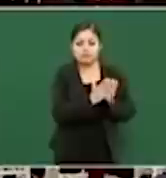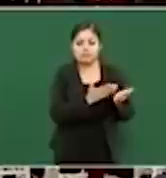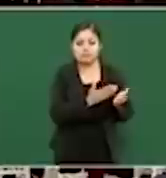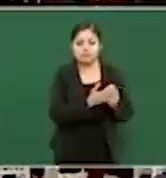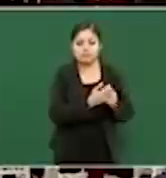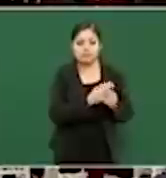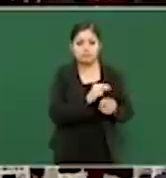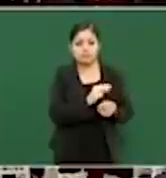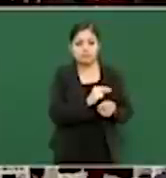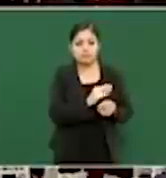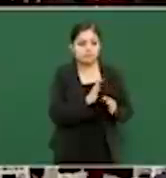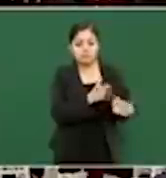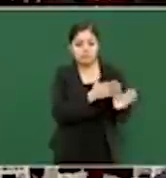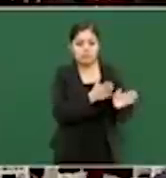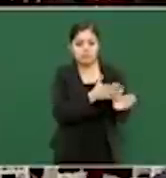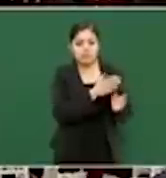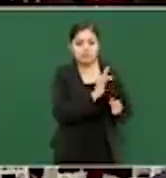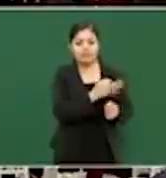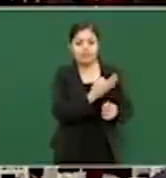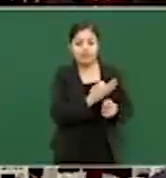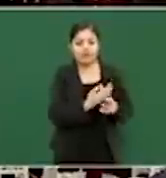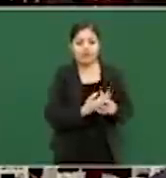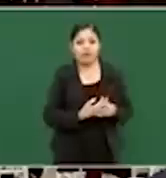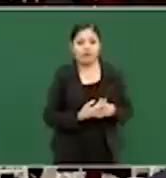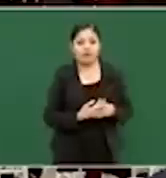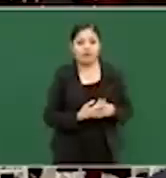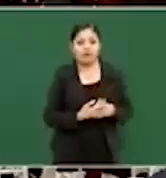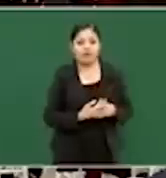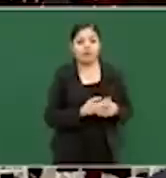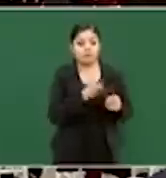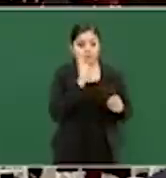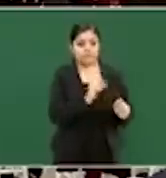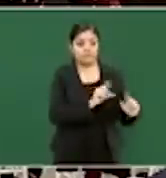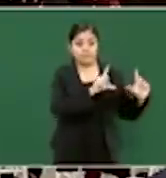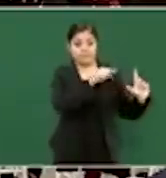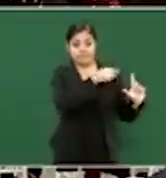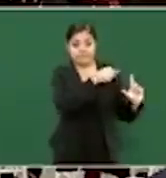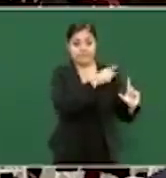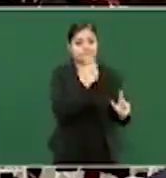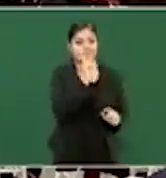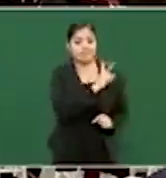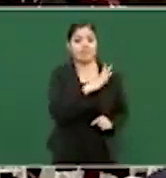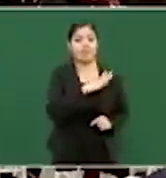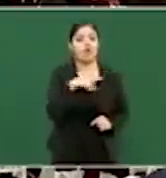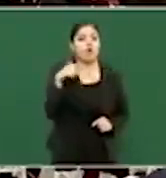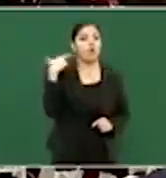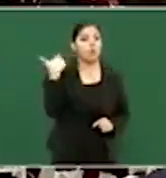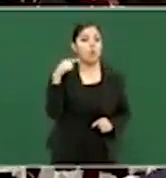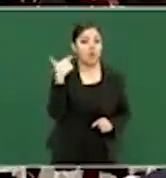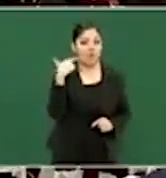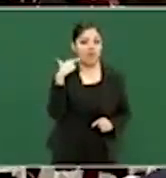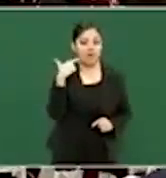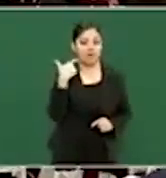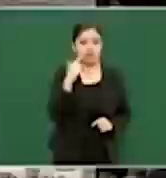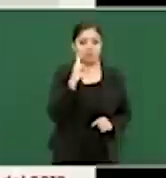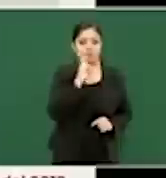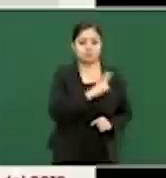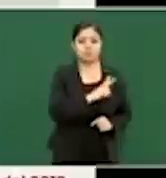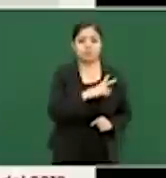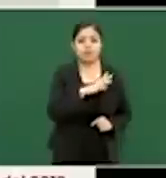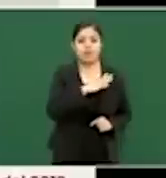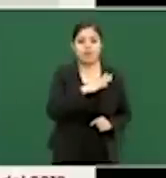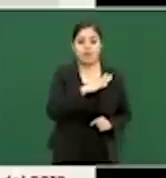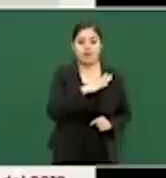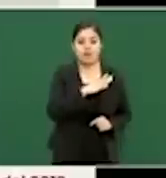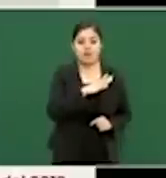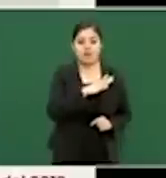no, las federales. Aquí tenemos Guadalajara. Ustedes pueden observar, aquí tenemos